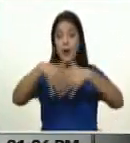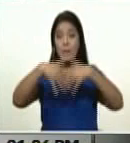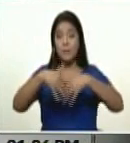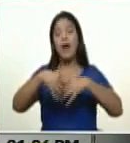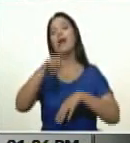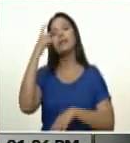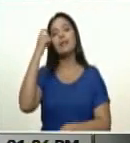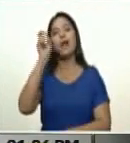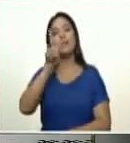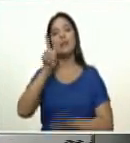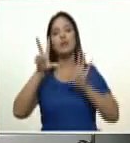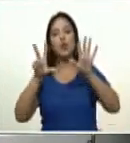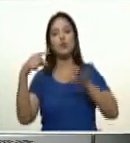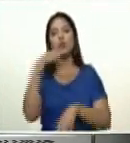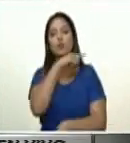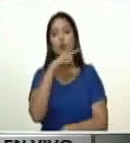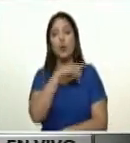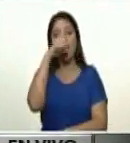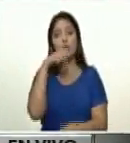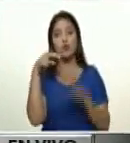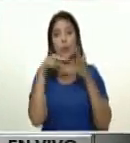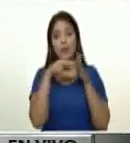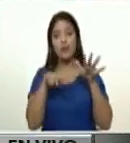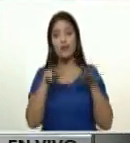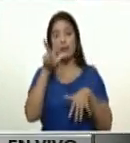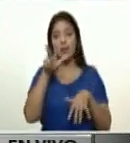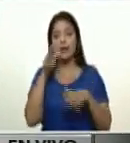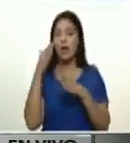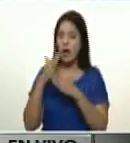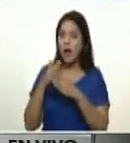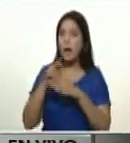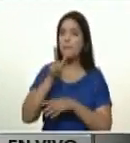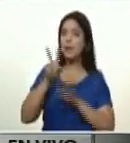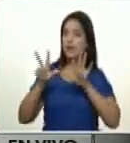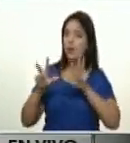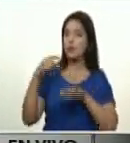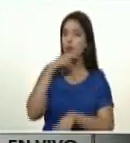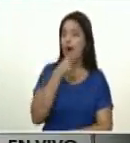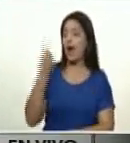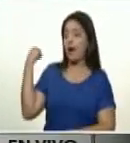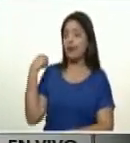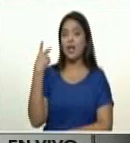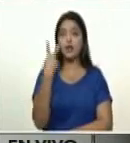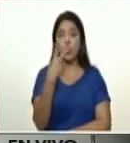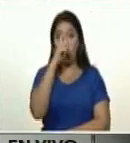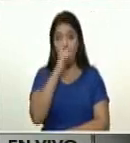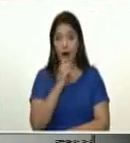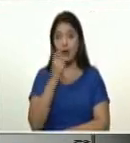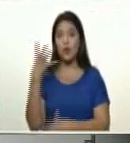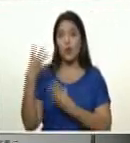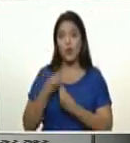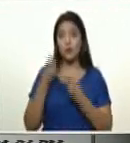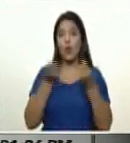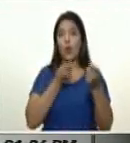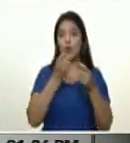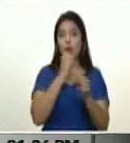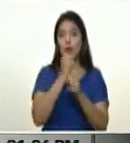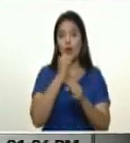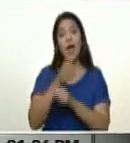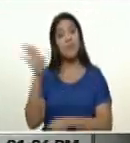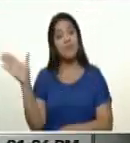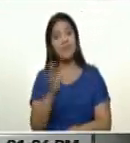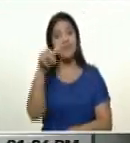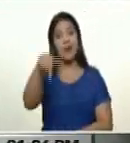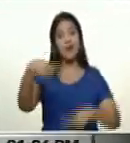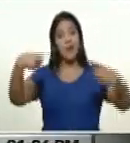28 de octubre del 2013. 28 de octubre. 28. Ayer cumplimos 2 años de recuperación. Bueno, venimos a celebrar el cumpleaños